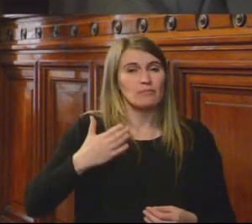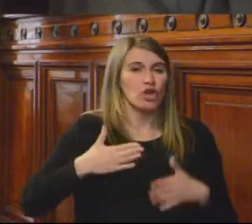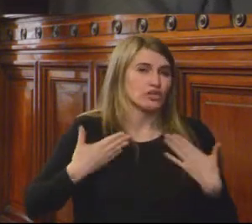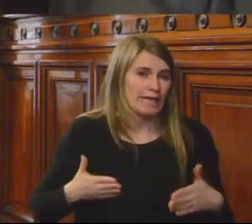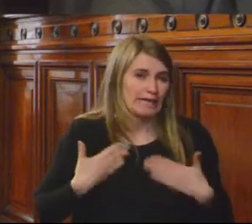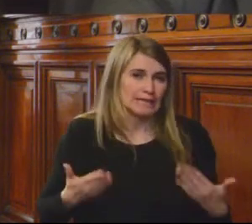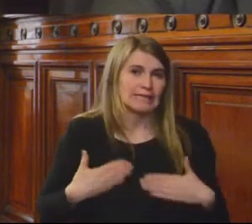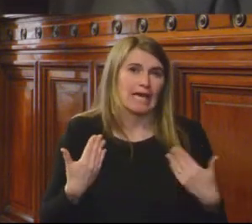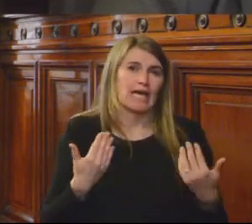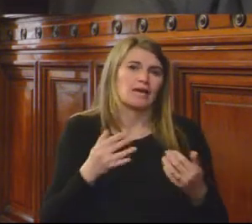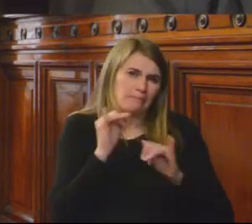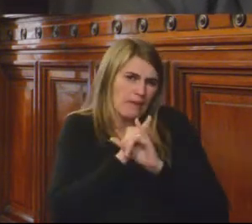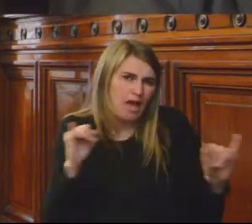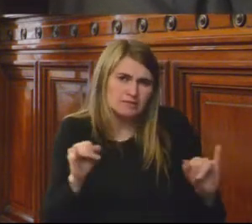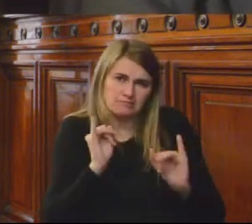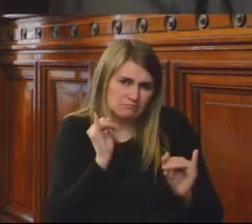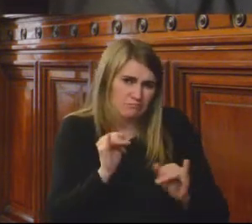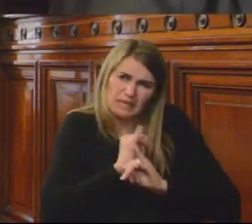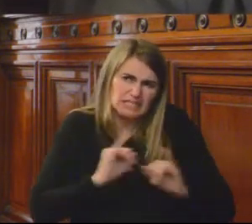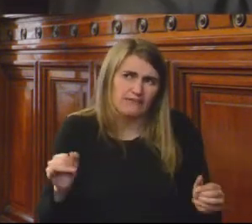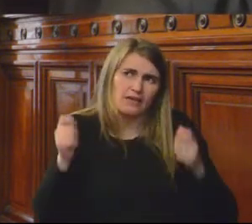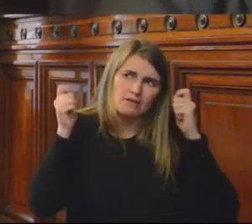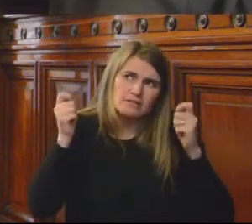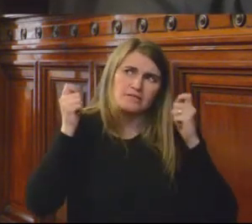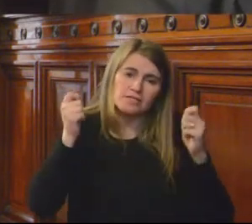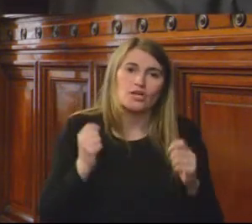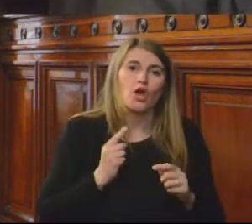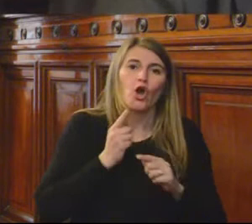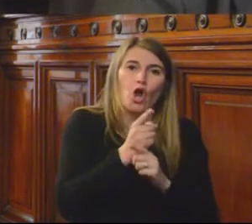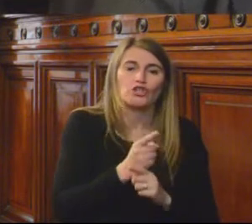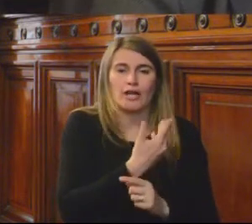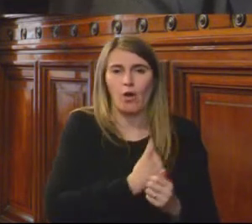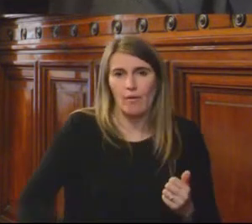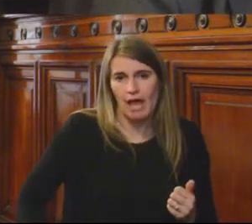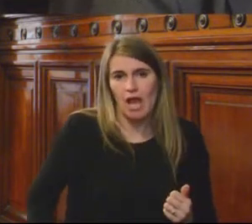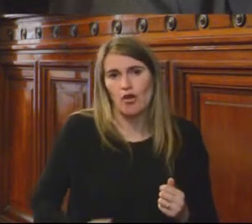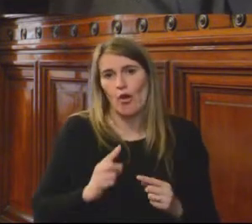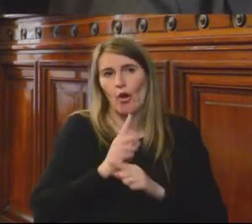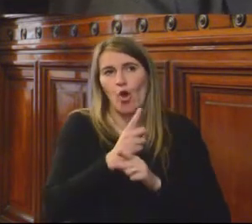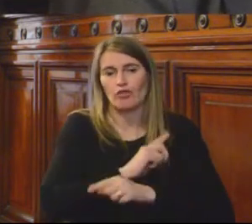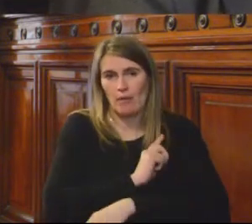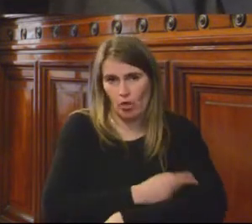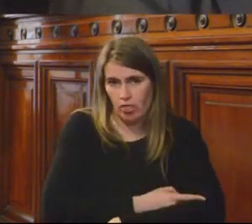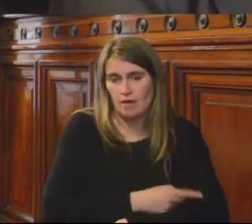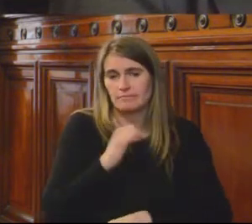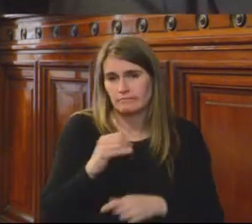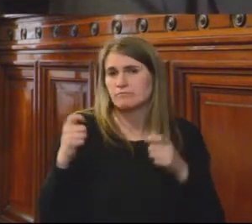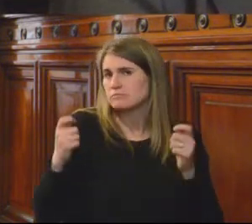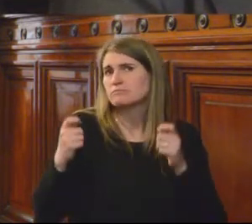en general pacíficas, que se dieron contra el poder, contra el gobierno en Venezuela, se han